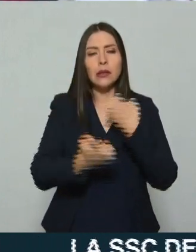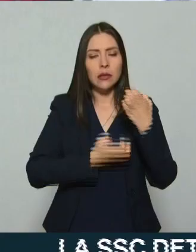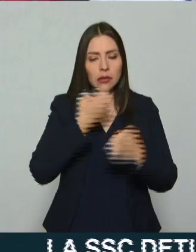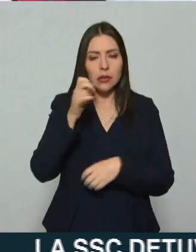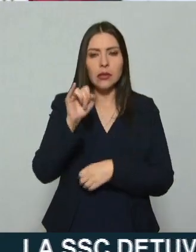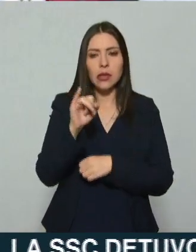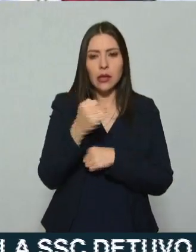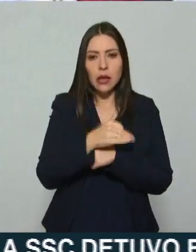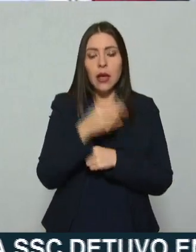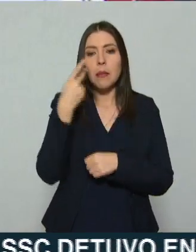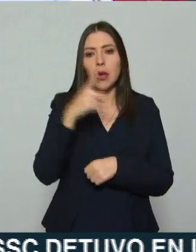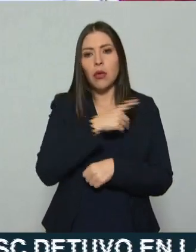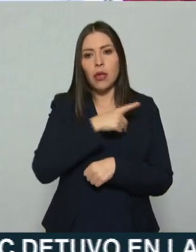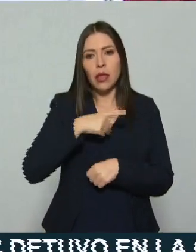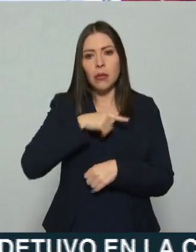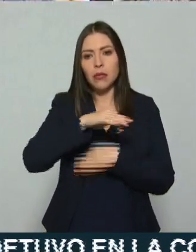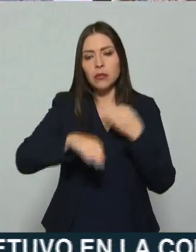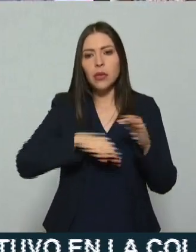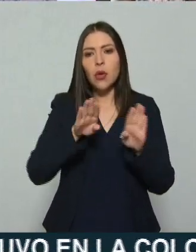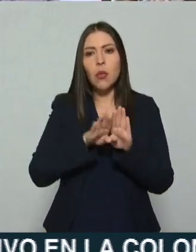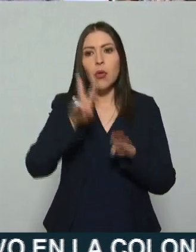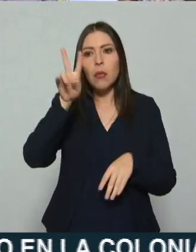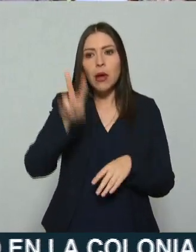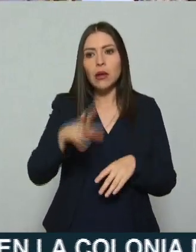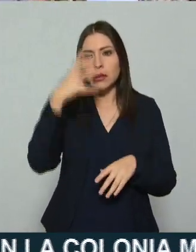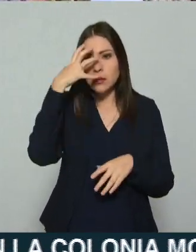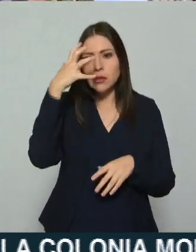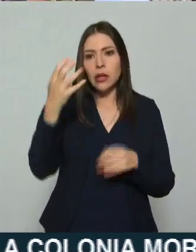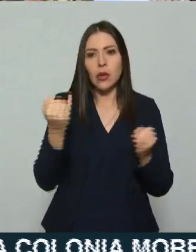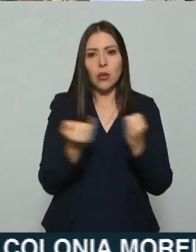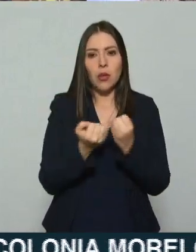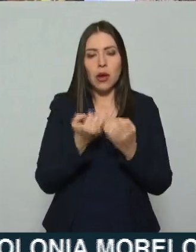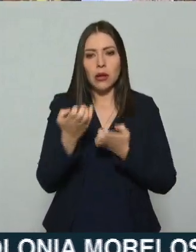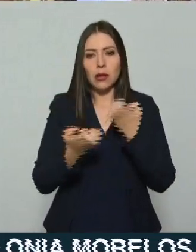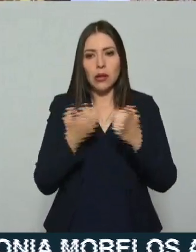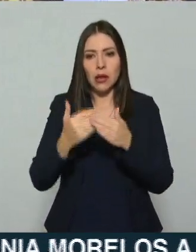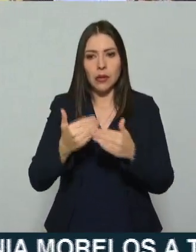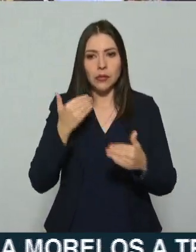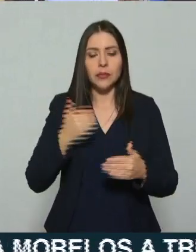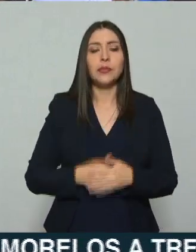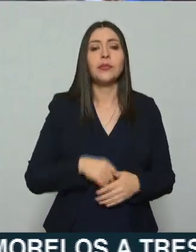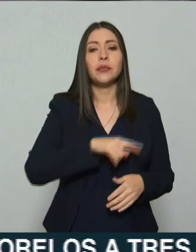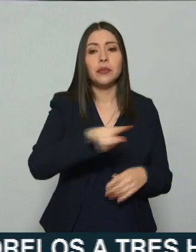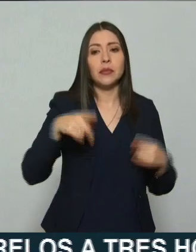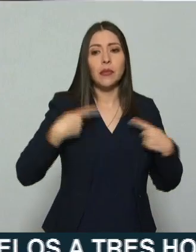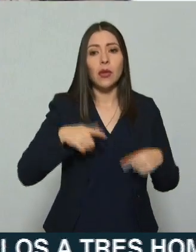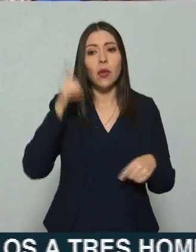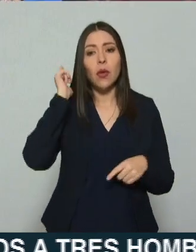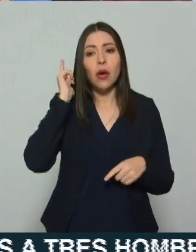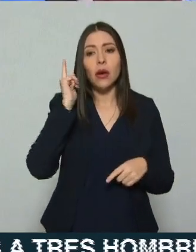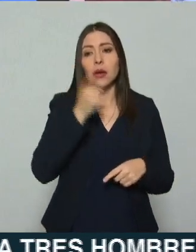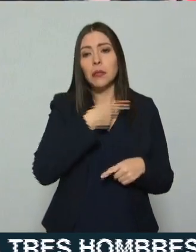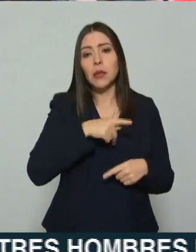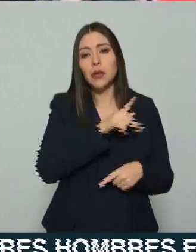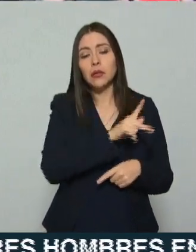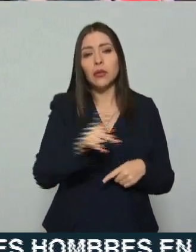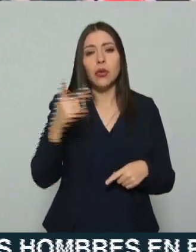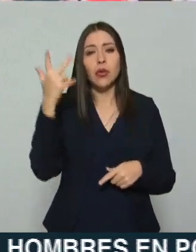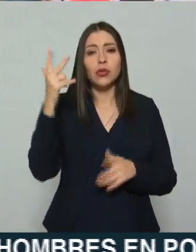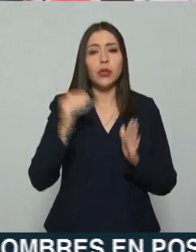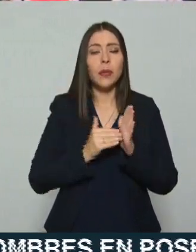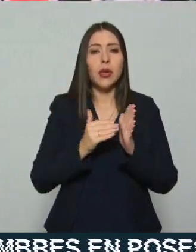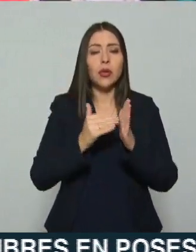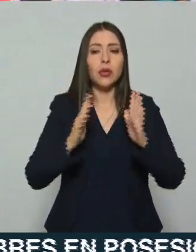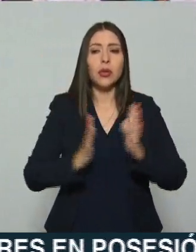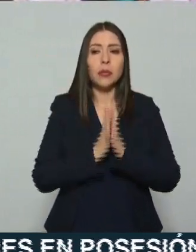los protocolos marcados por Protección Civil. Autoridades capitalinas esperan que participen más de 8 millones de personas de